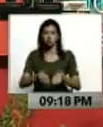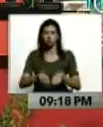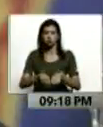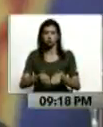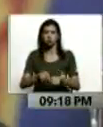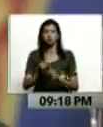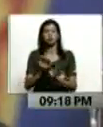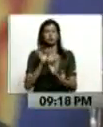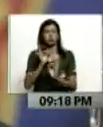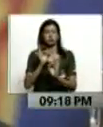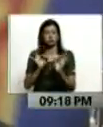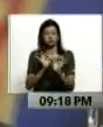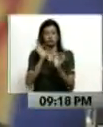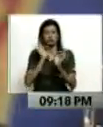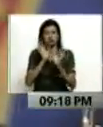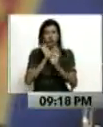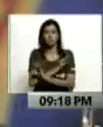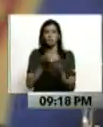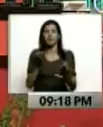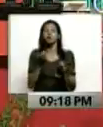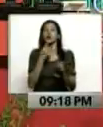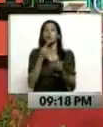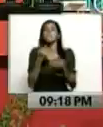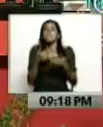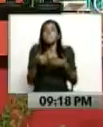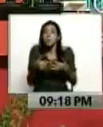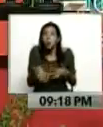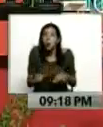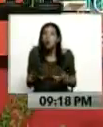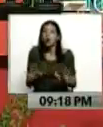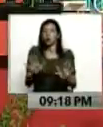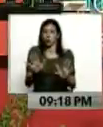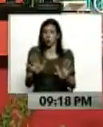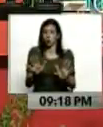tu an tuvo la puntería que dijo Por